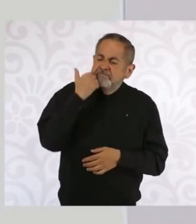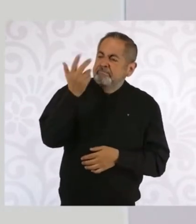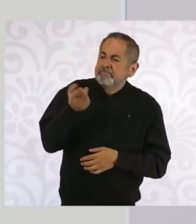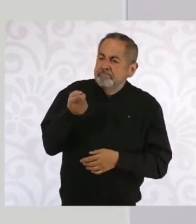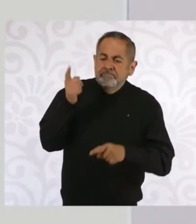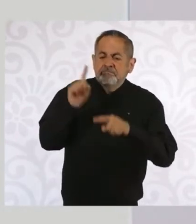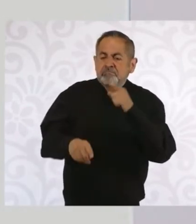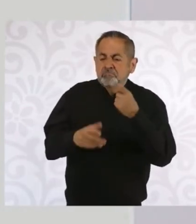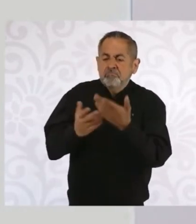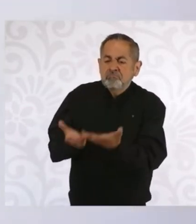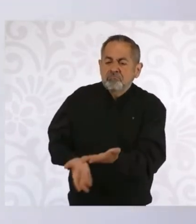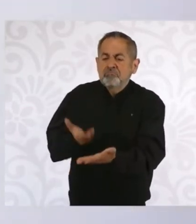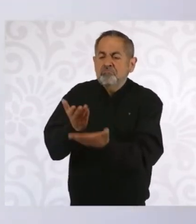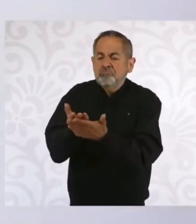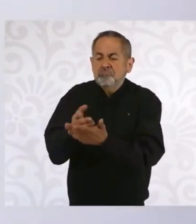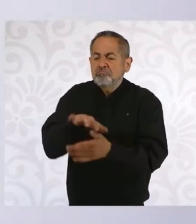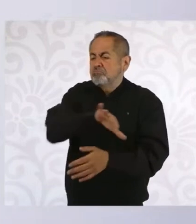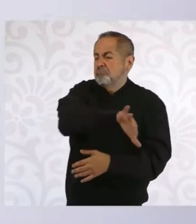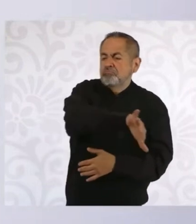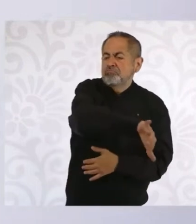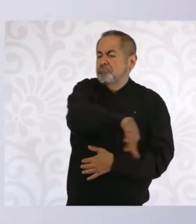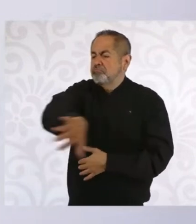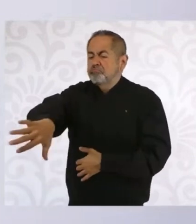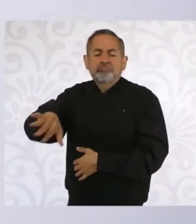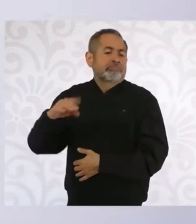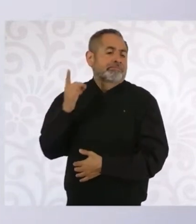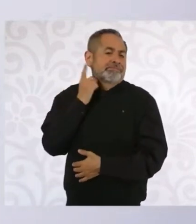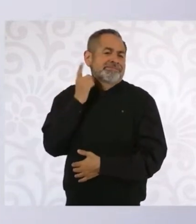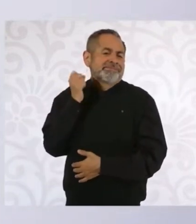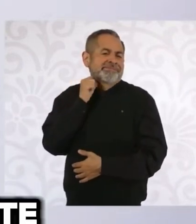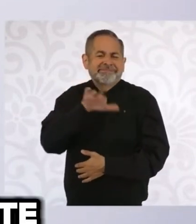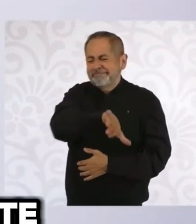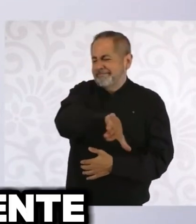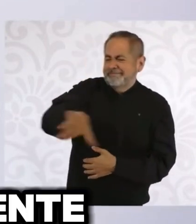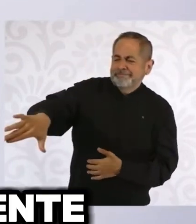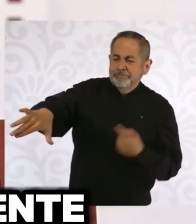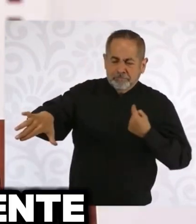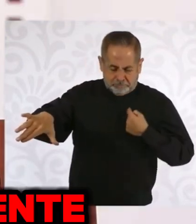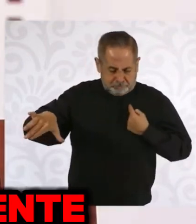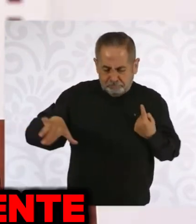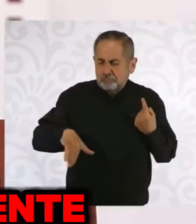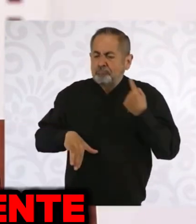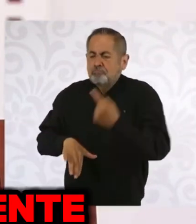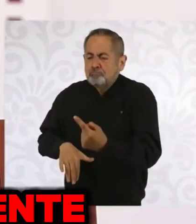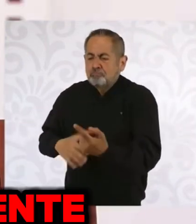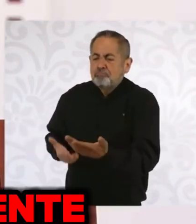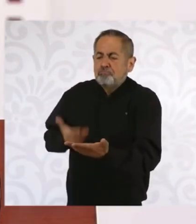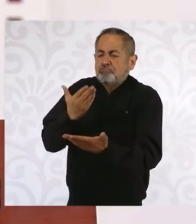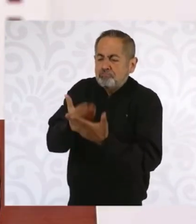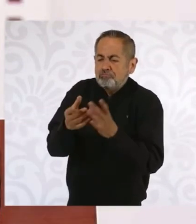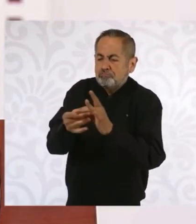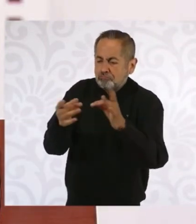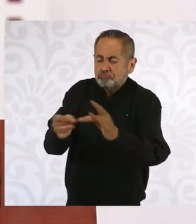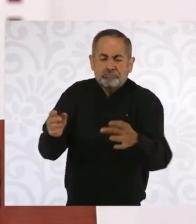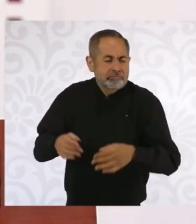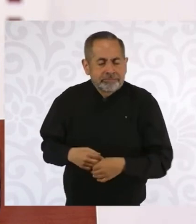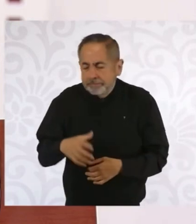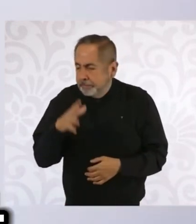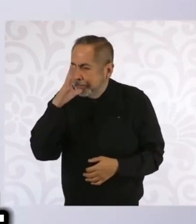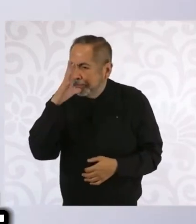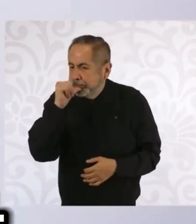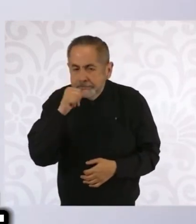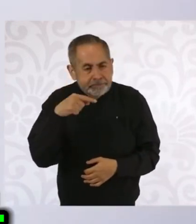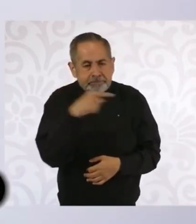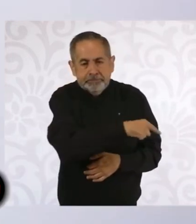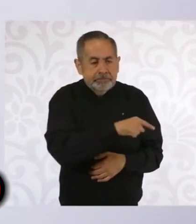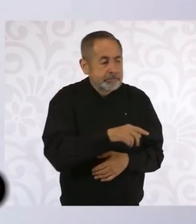a ser constituyente, pues en ningún lugar el Poder Judicial es constituyente. El constituyente